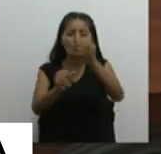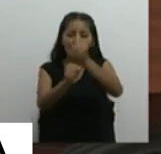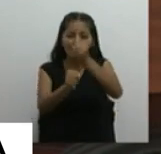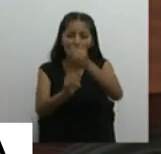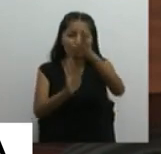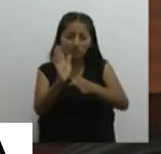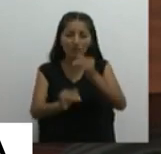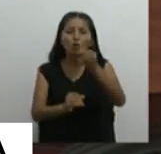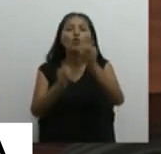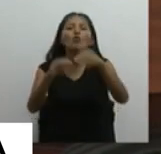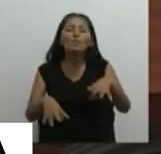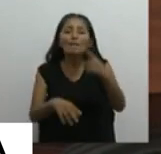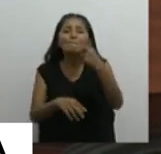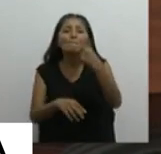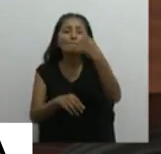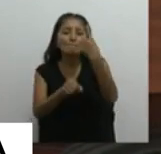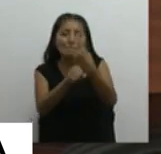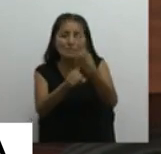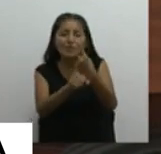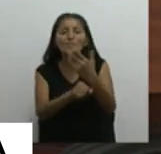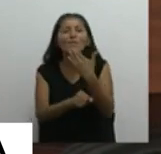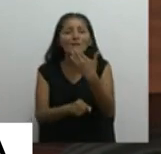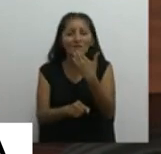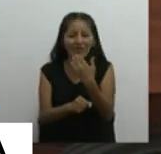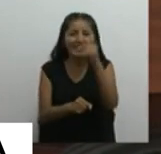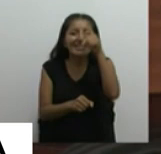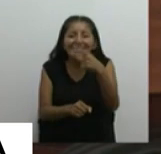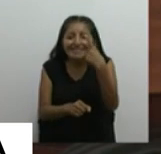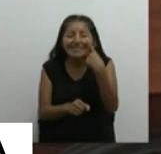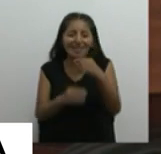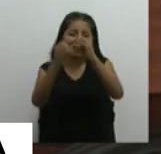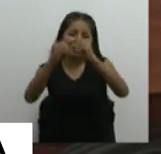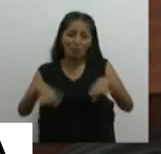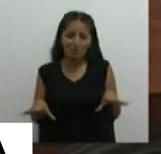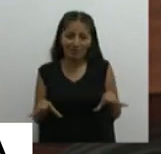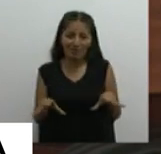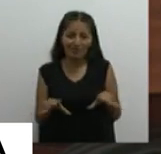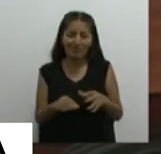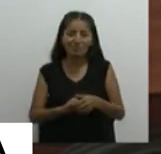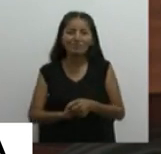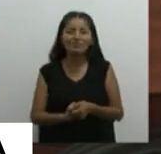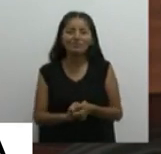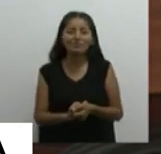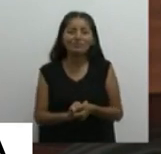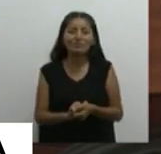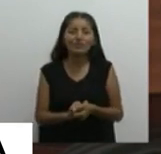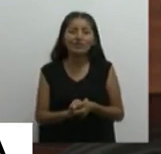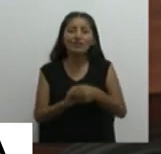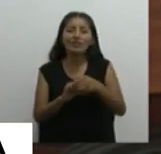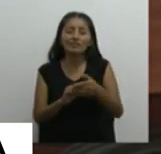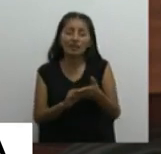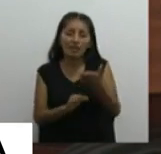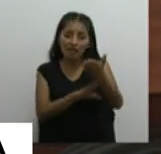pronto, no estoy de acuerdo a lo que diga él. Y no estoy de acuerdo que si